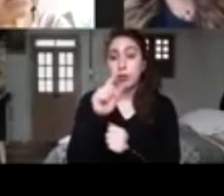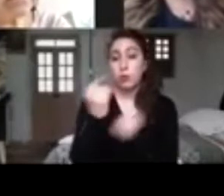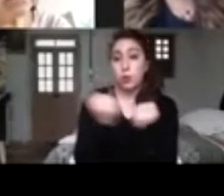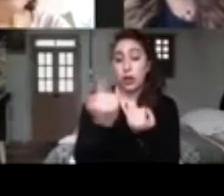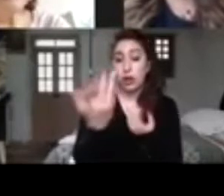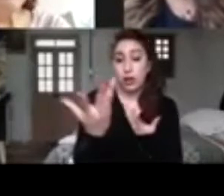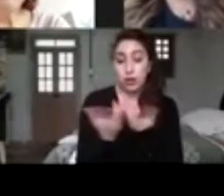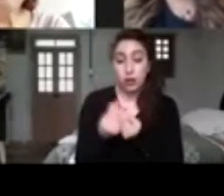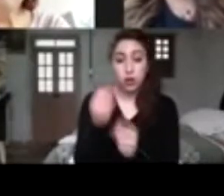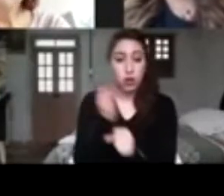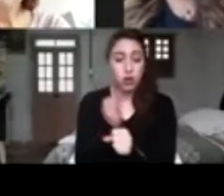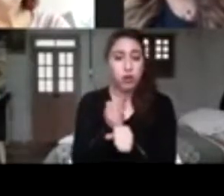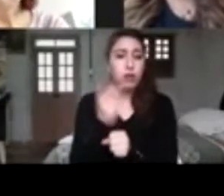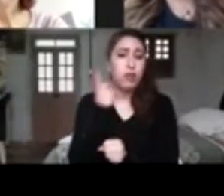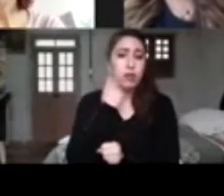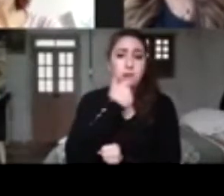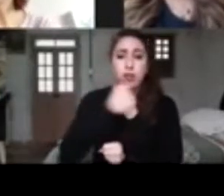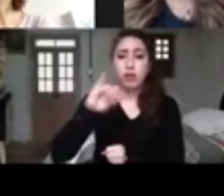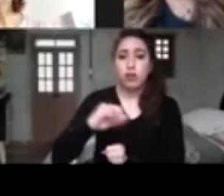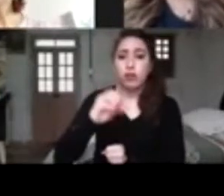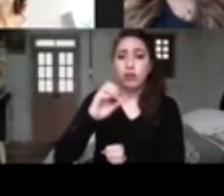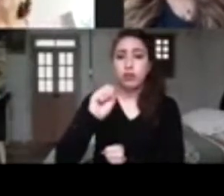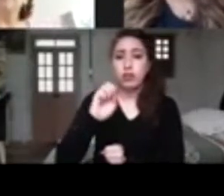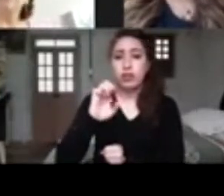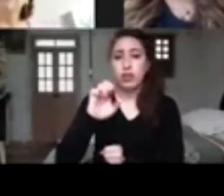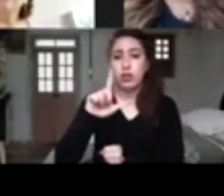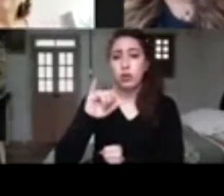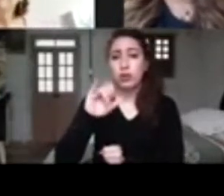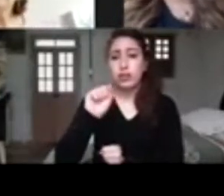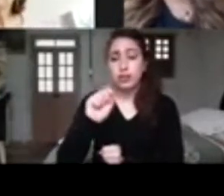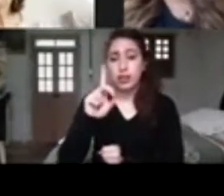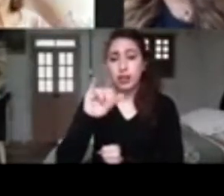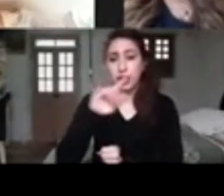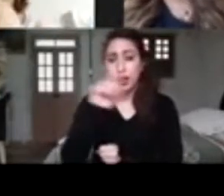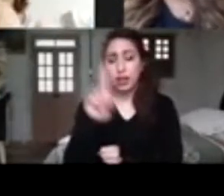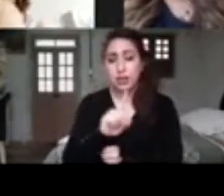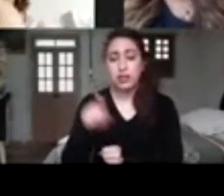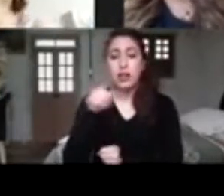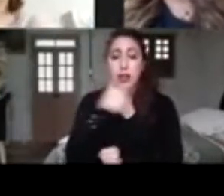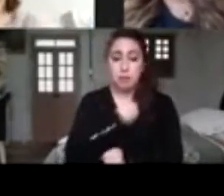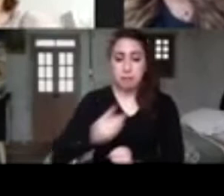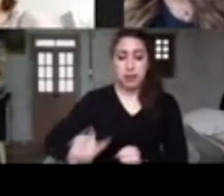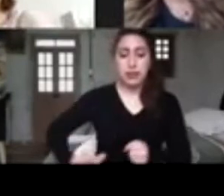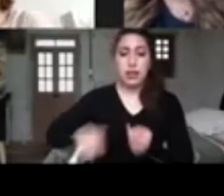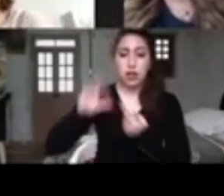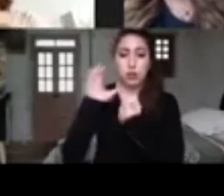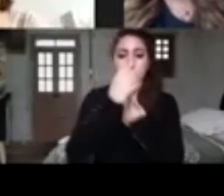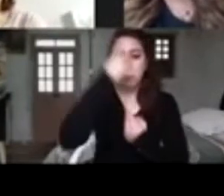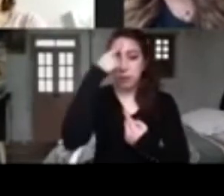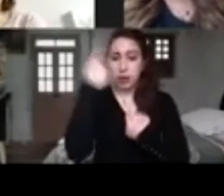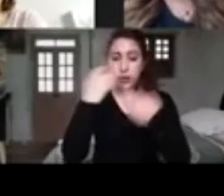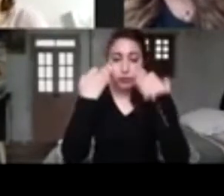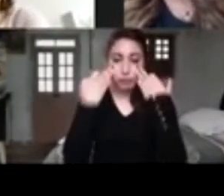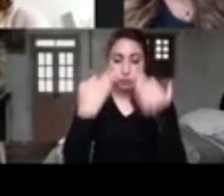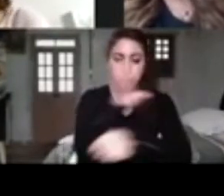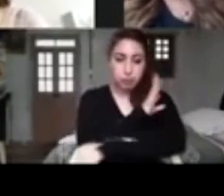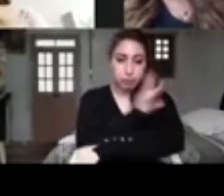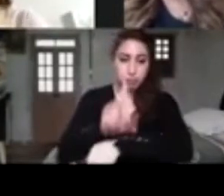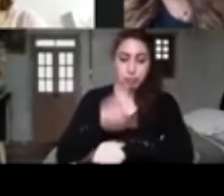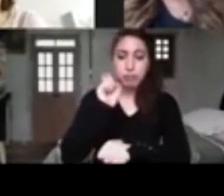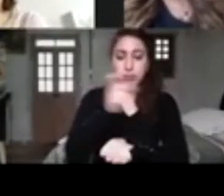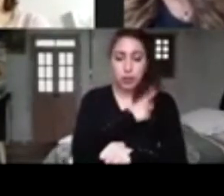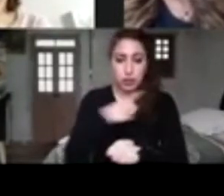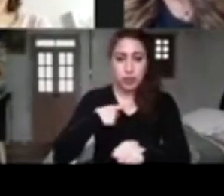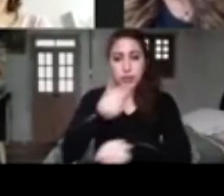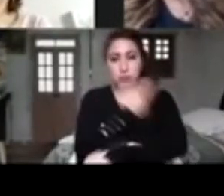con nosotros el diputado José Luis Rodríguez Díaz de León, quien es presidente de la Comisión de Rendición de Cuentas y Vigilancia del Congreso de